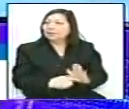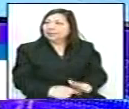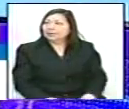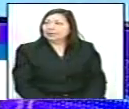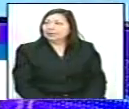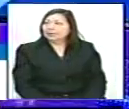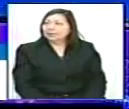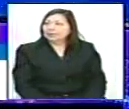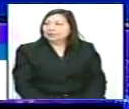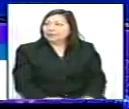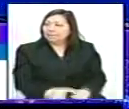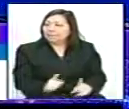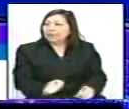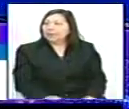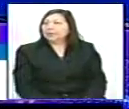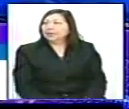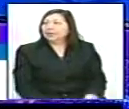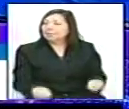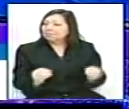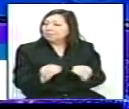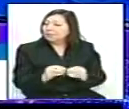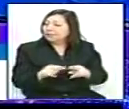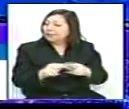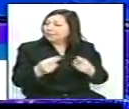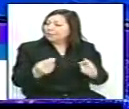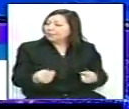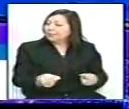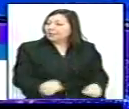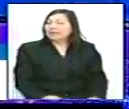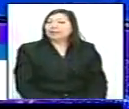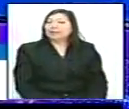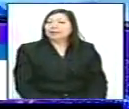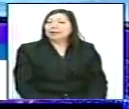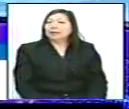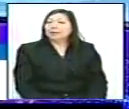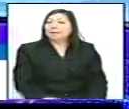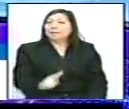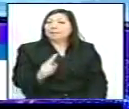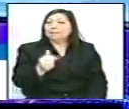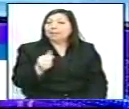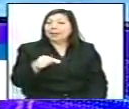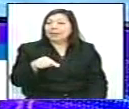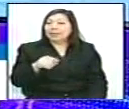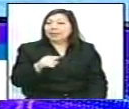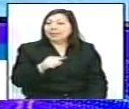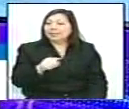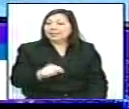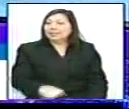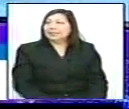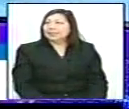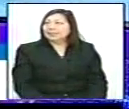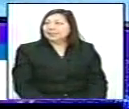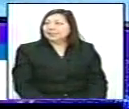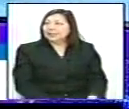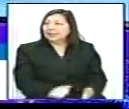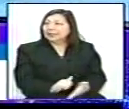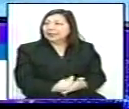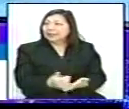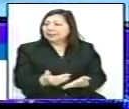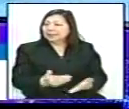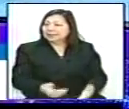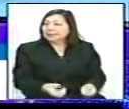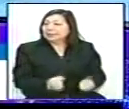para censurar a la mesa directiva. César Vázquez estaba asumiendo temporalmente la mesa,